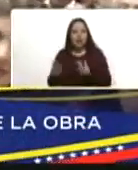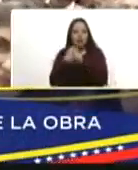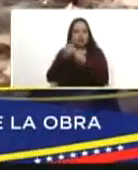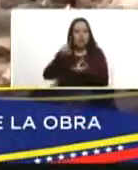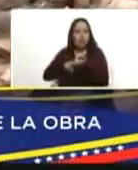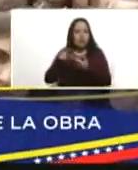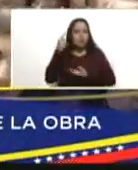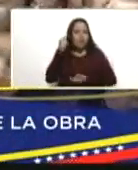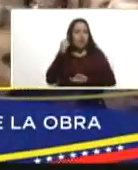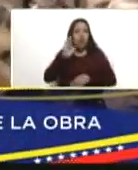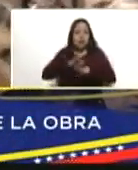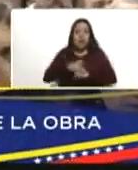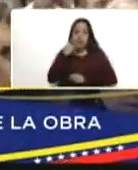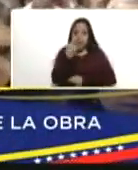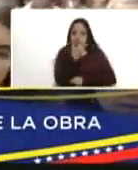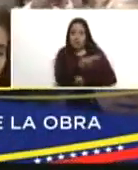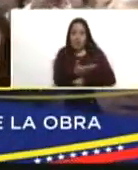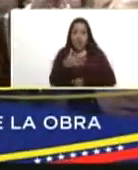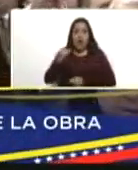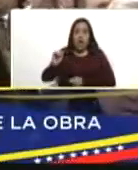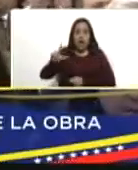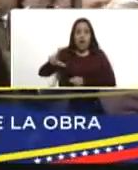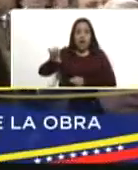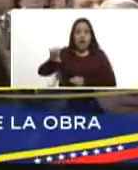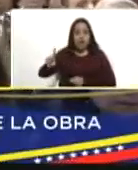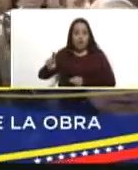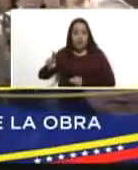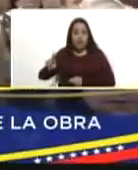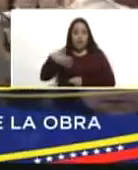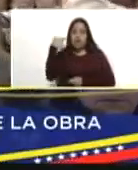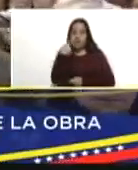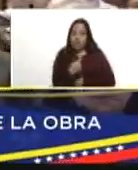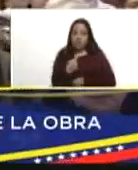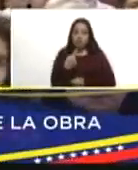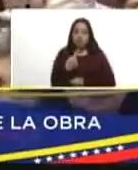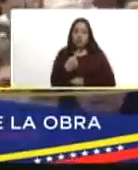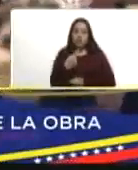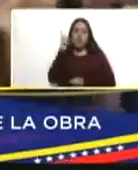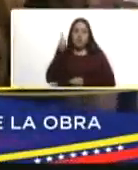hablamos de Alex Tenemos que hablar también de Camila Camila